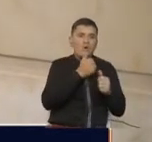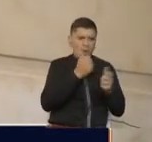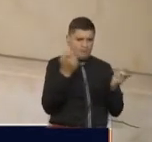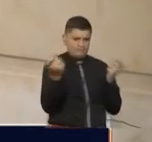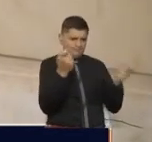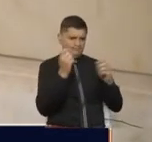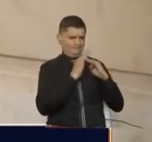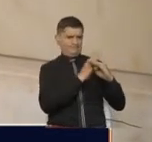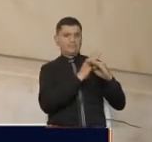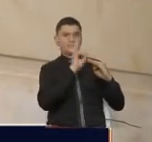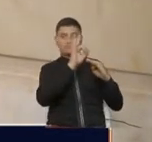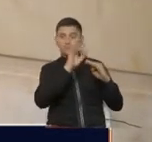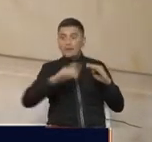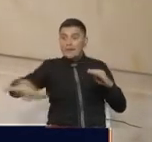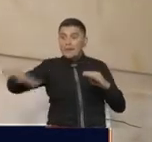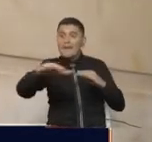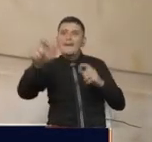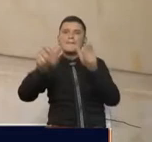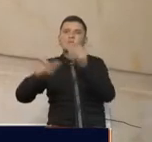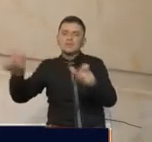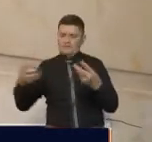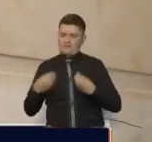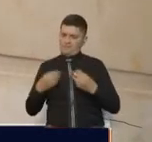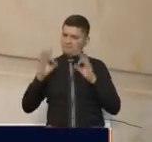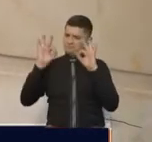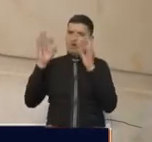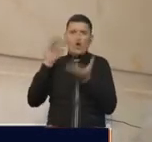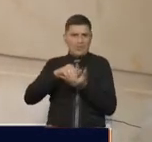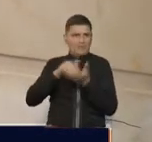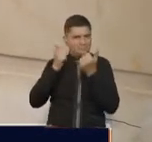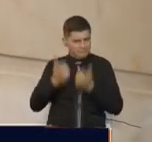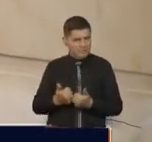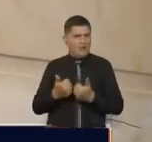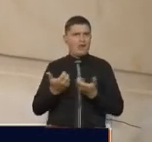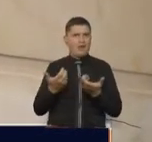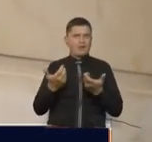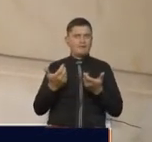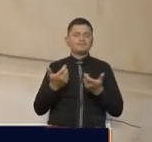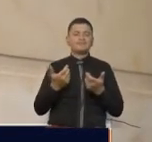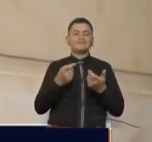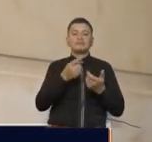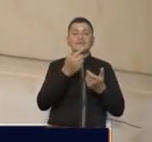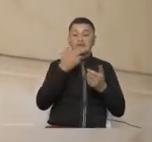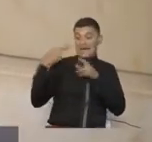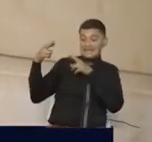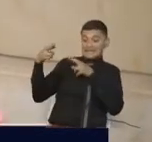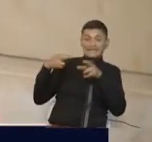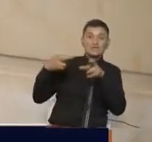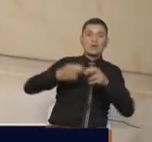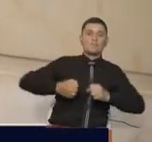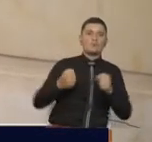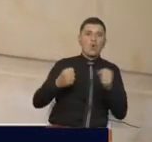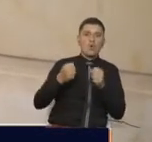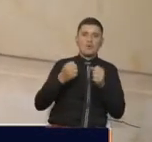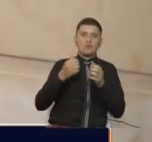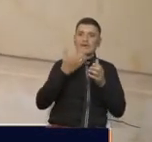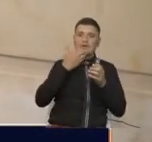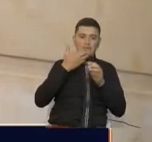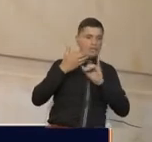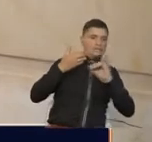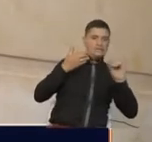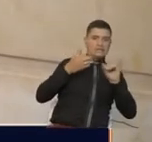la dignidad y la vida económica a la gente. Yo quiero hacer una pregunta. Si el río Bogotá se desbordara por el margen